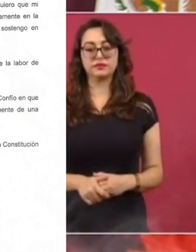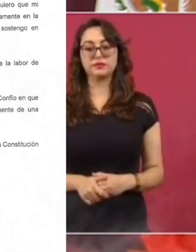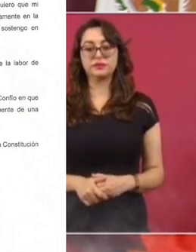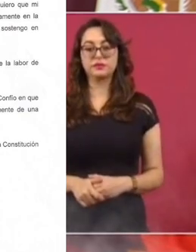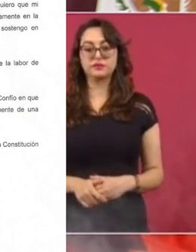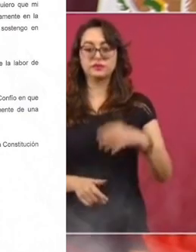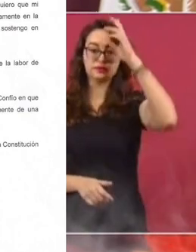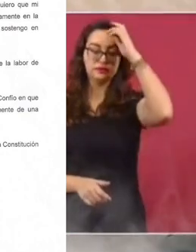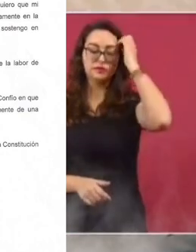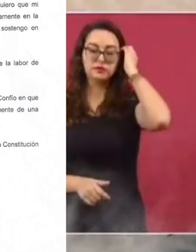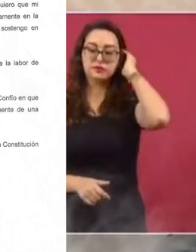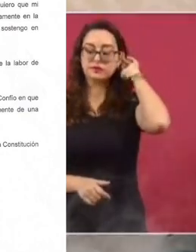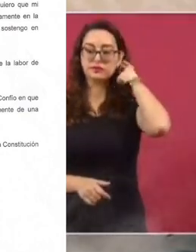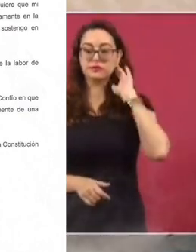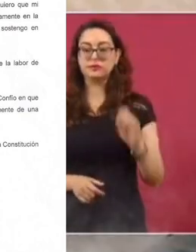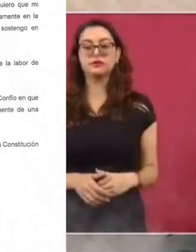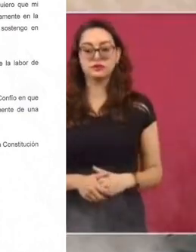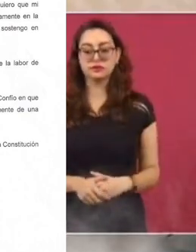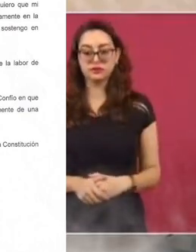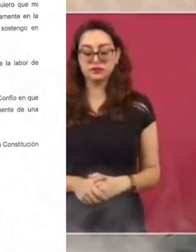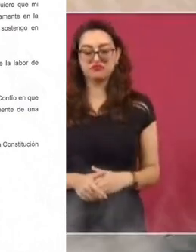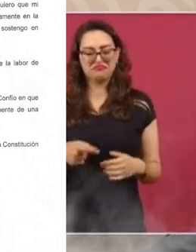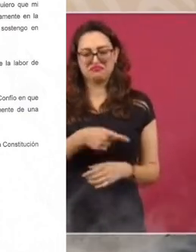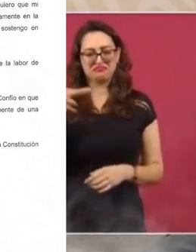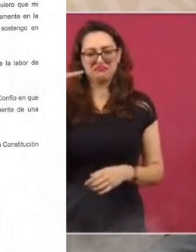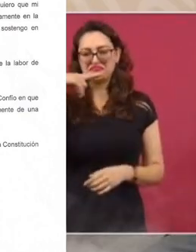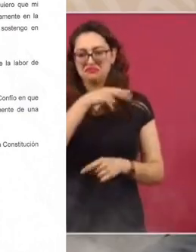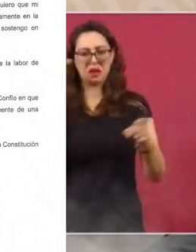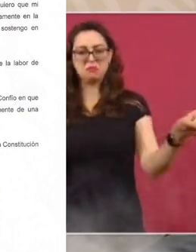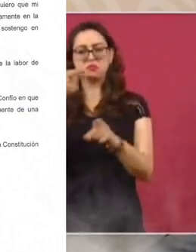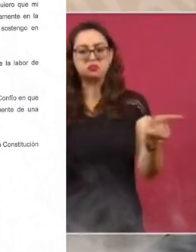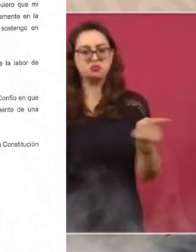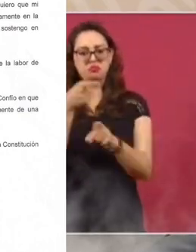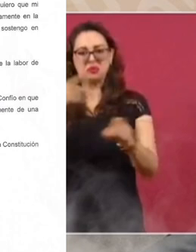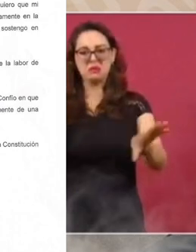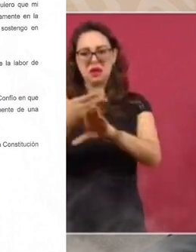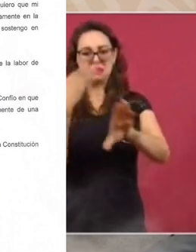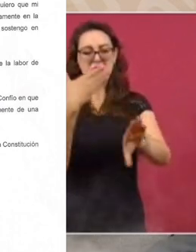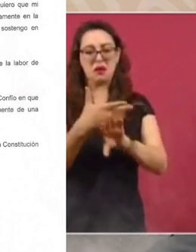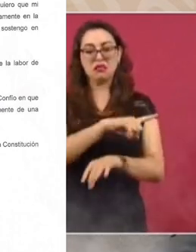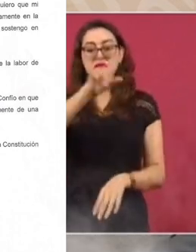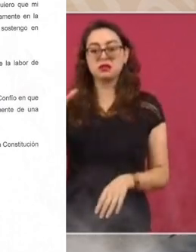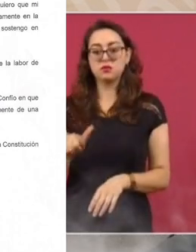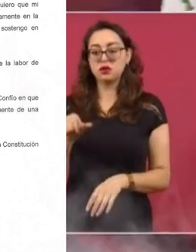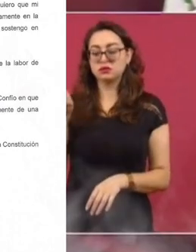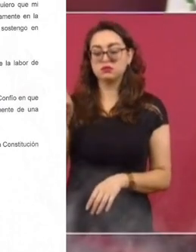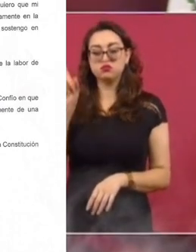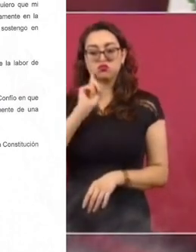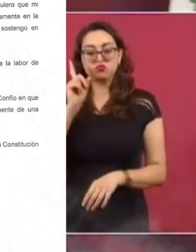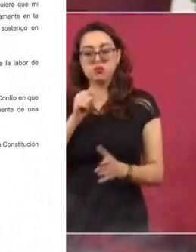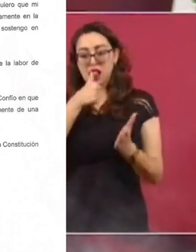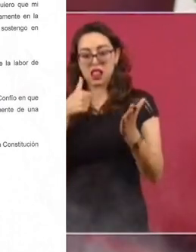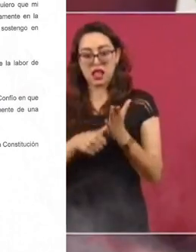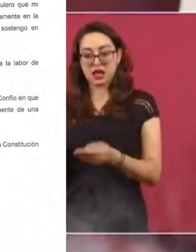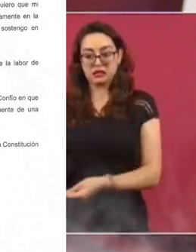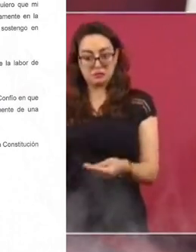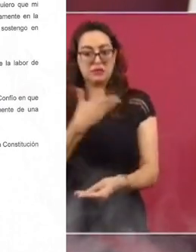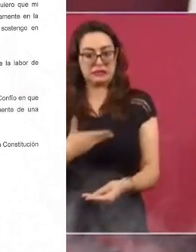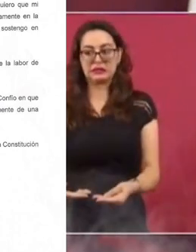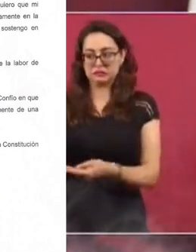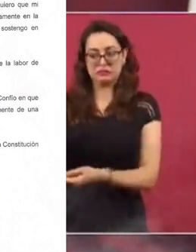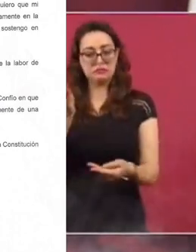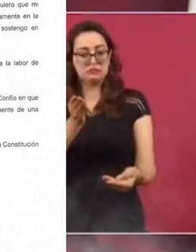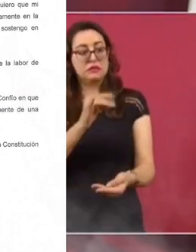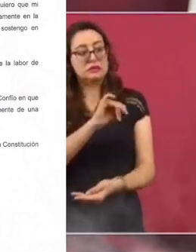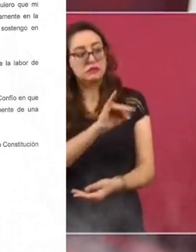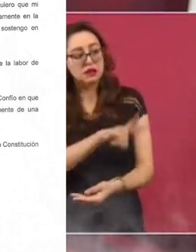dicen, esto no es cierto, esto es. Y luego sale de que sí es cierto. La misma señora, la presidenta, dice, sí,